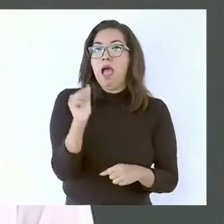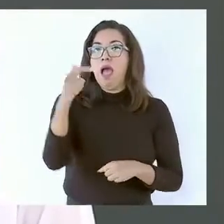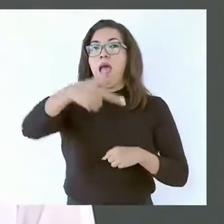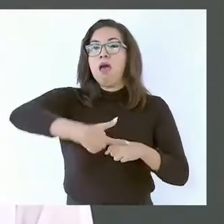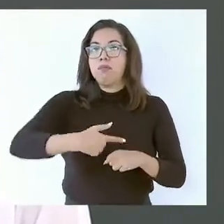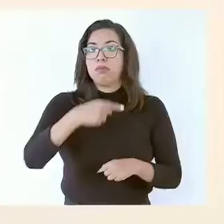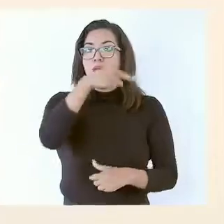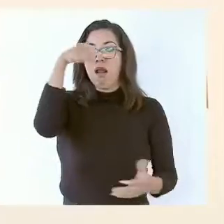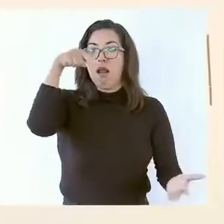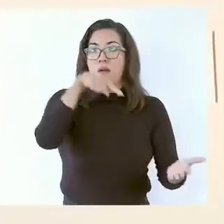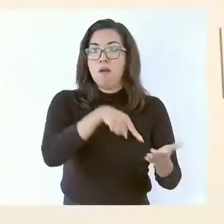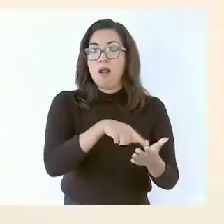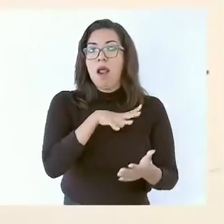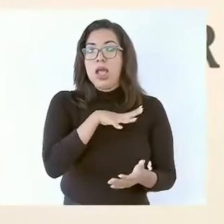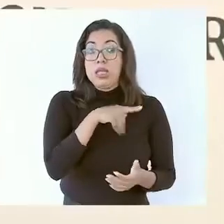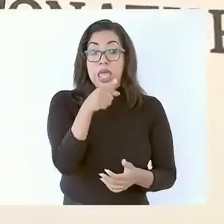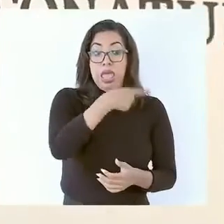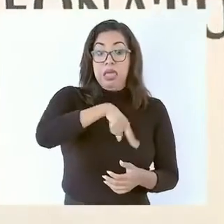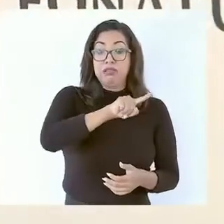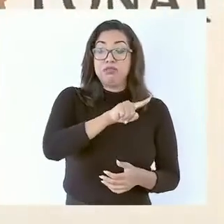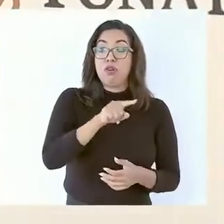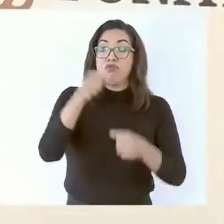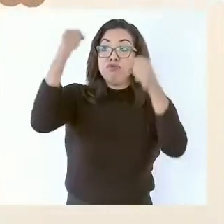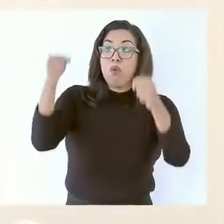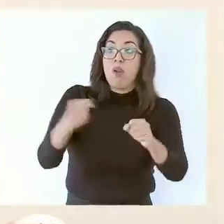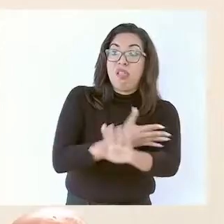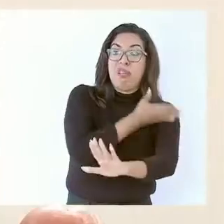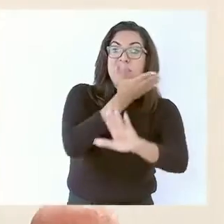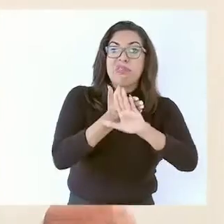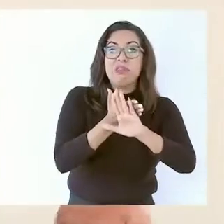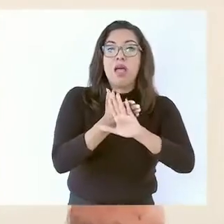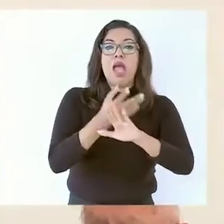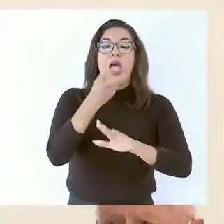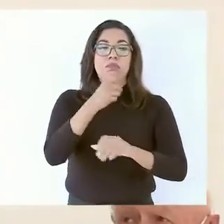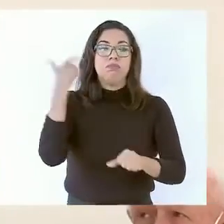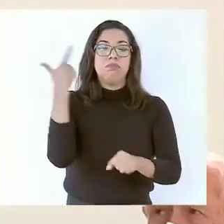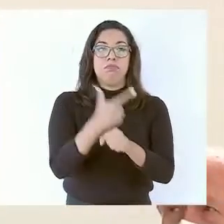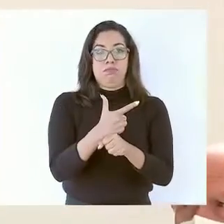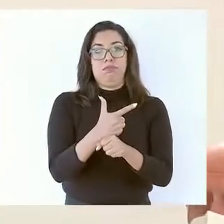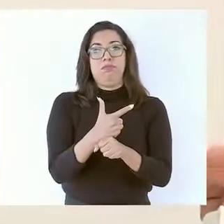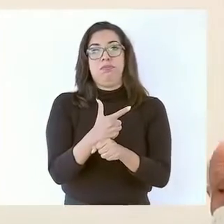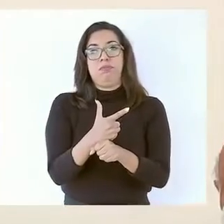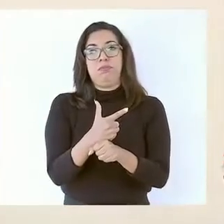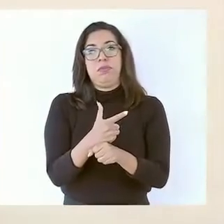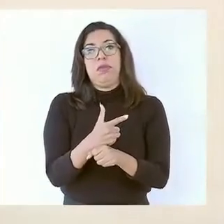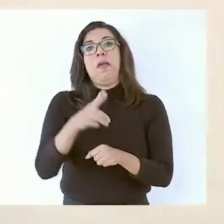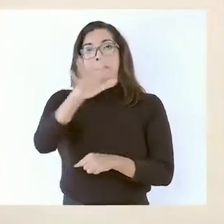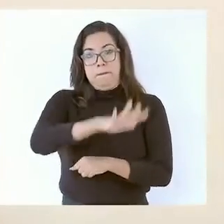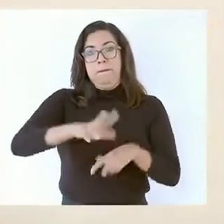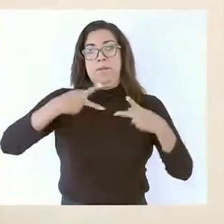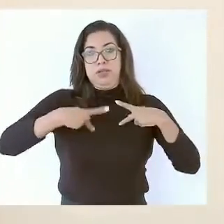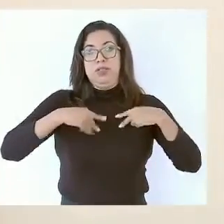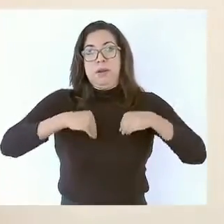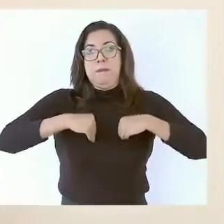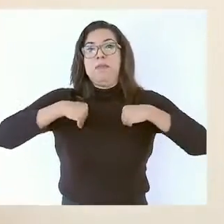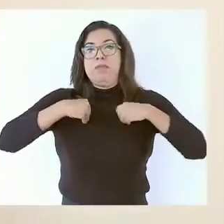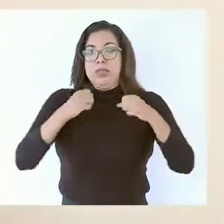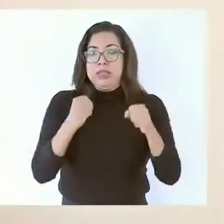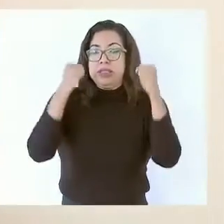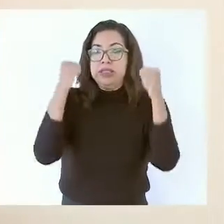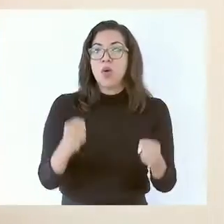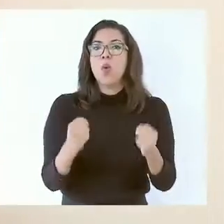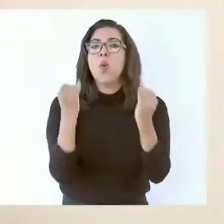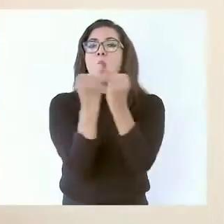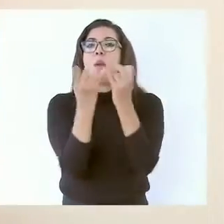externo a la seguridad de los quintanarroenses y quienes nos visitan, apoyando en todo momento